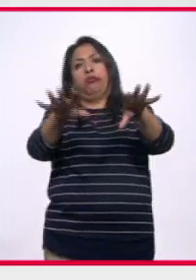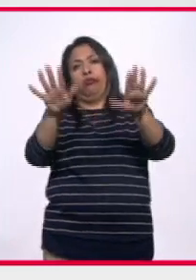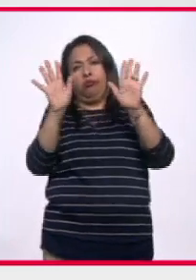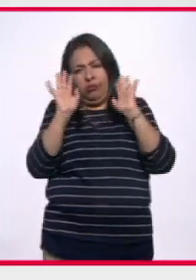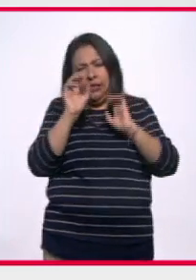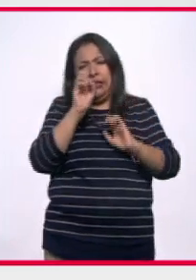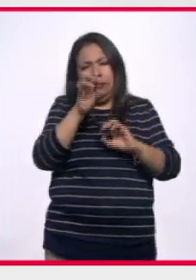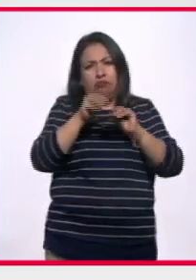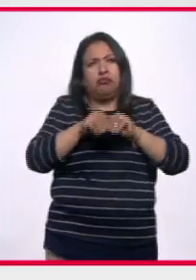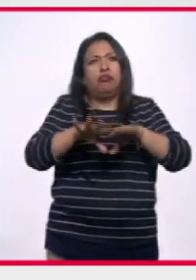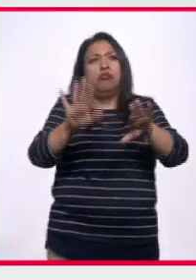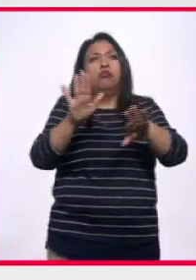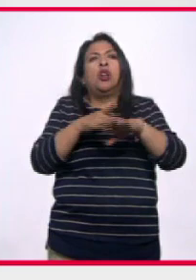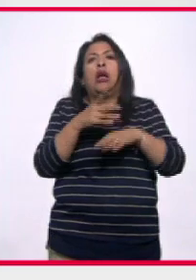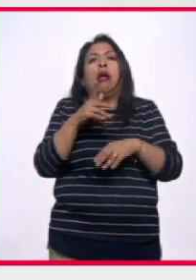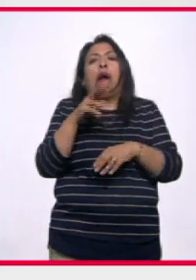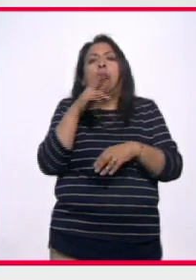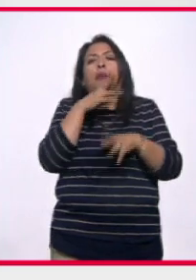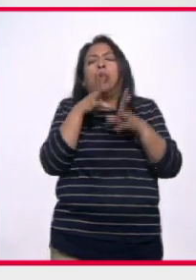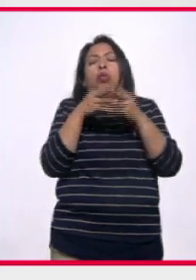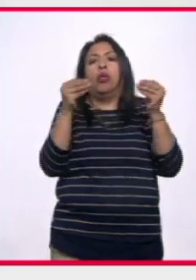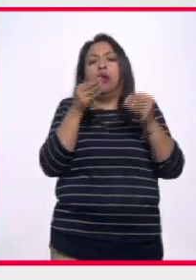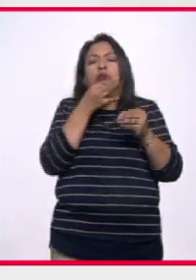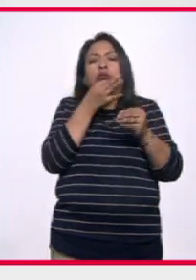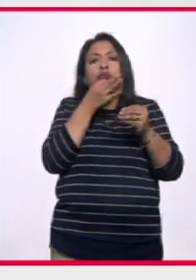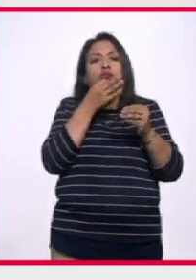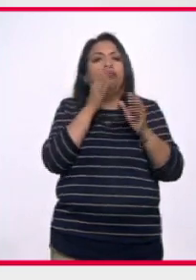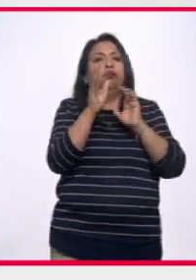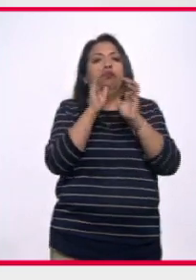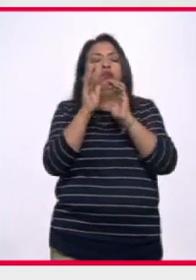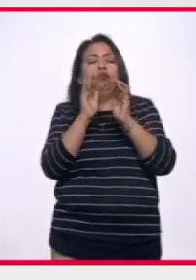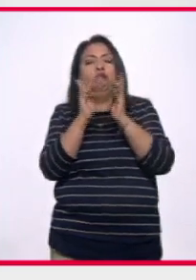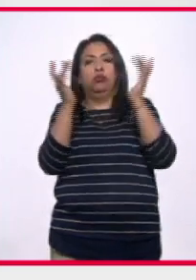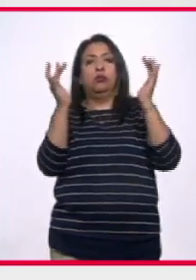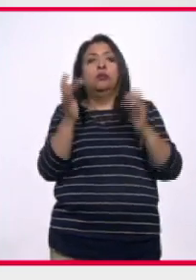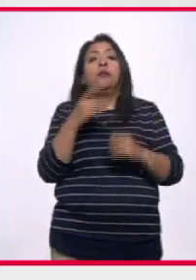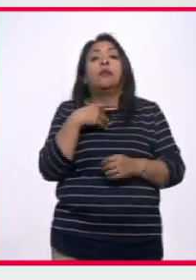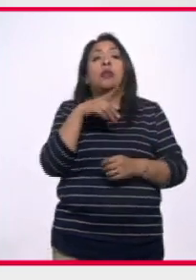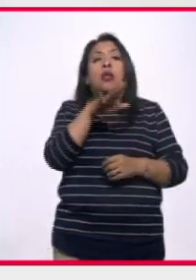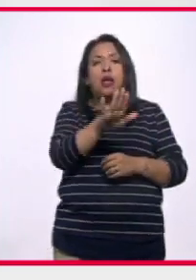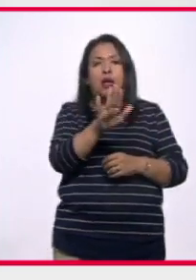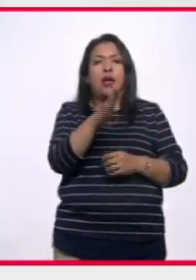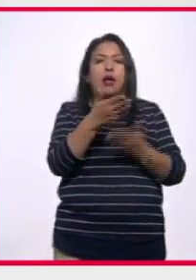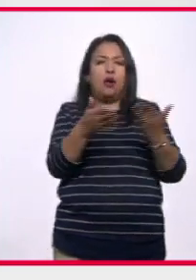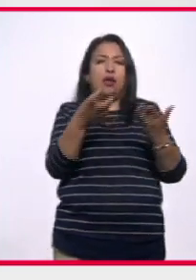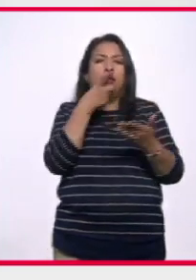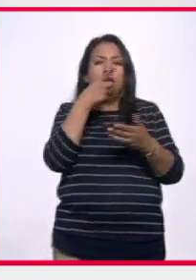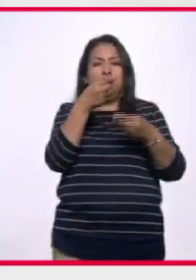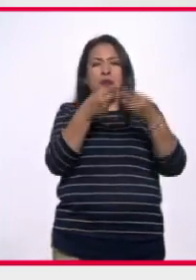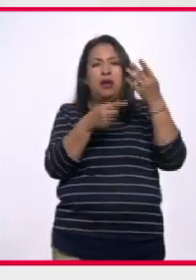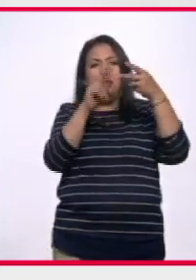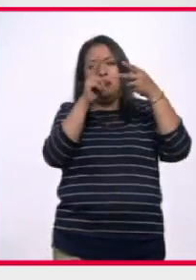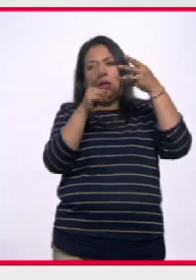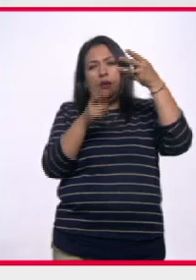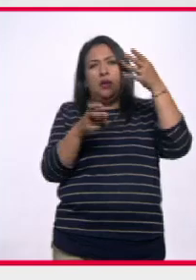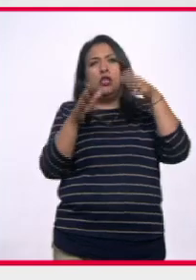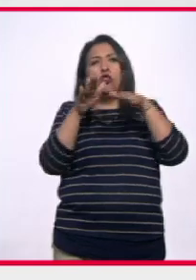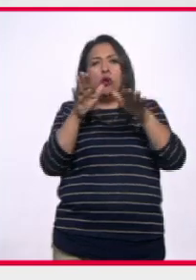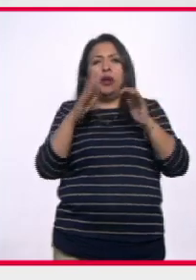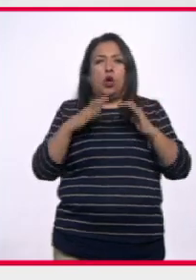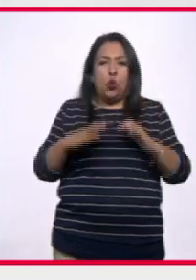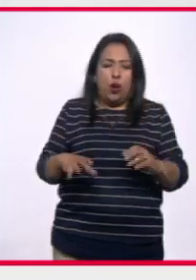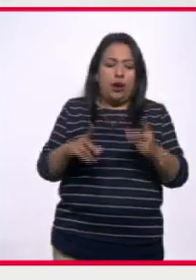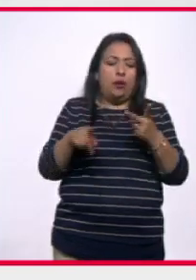aire porque es rapidísima la comunicación embargo ahora que menciones todos estos temas que tienen que ver con el